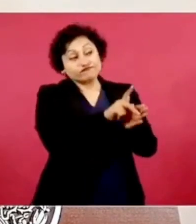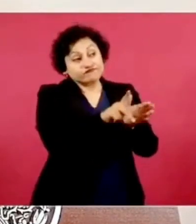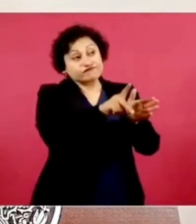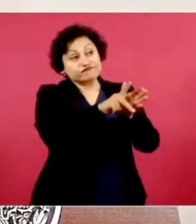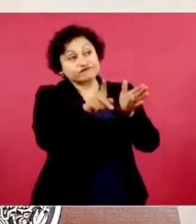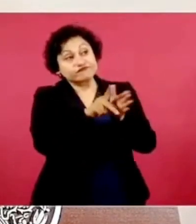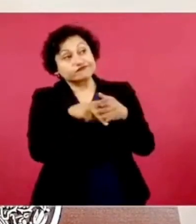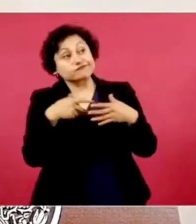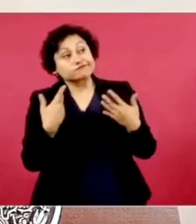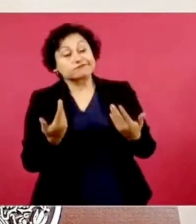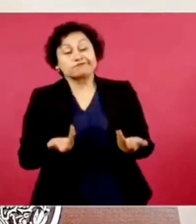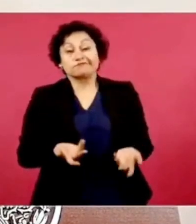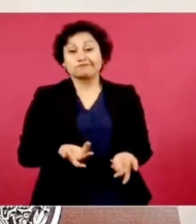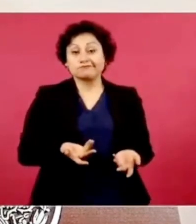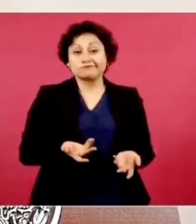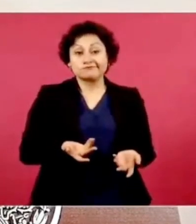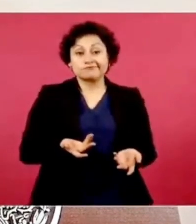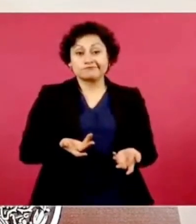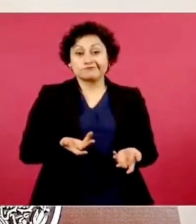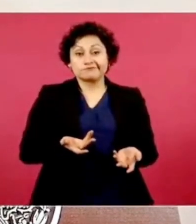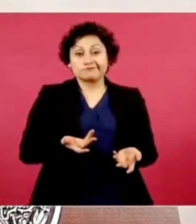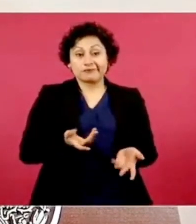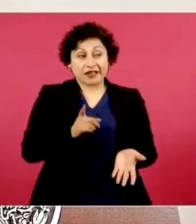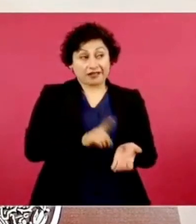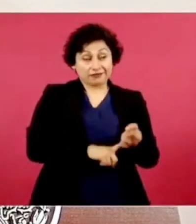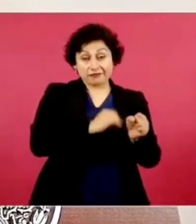no investigan